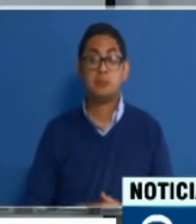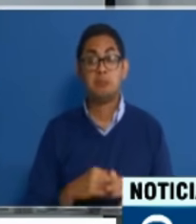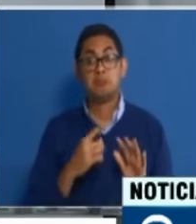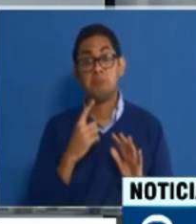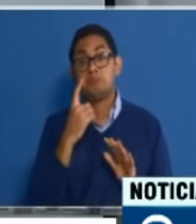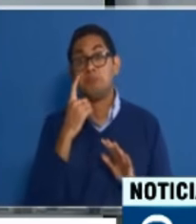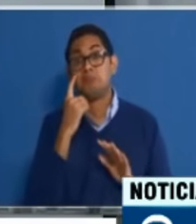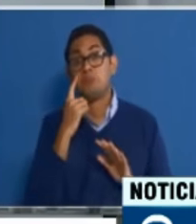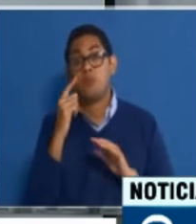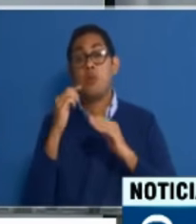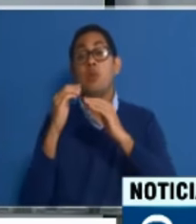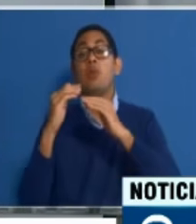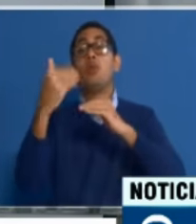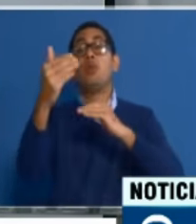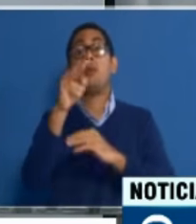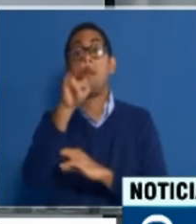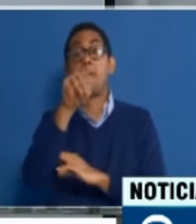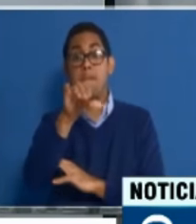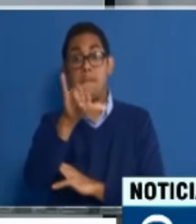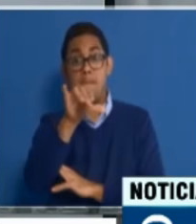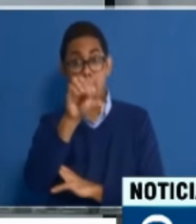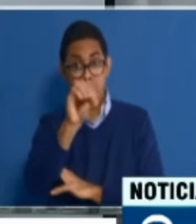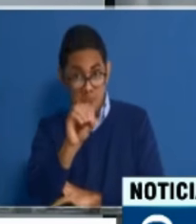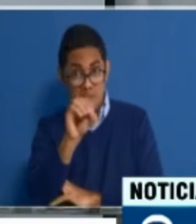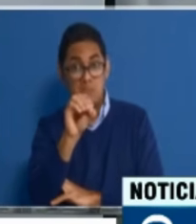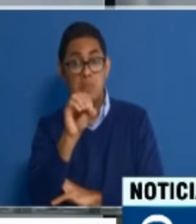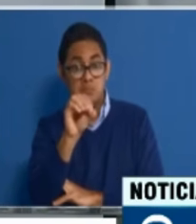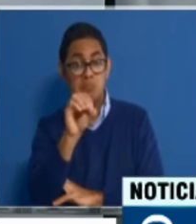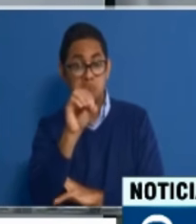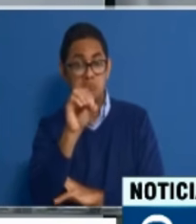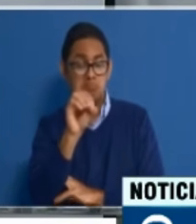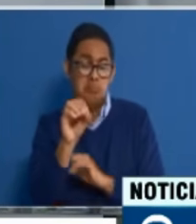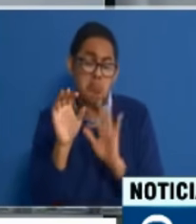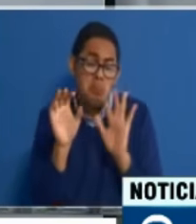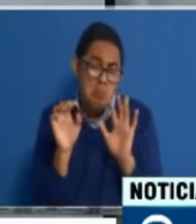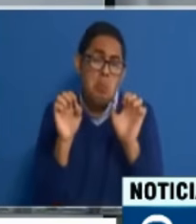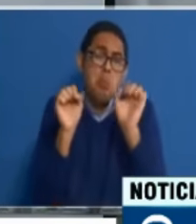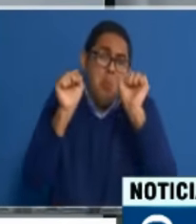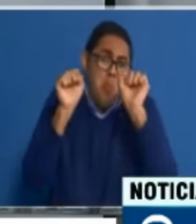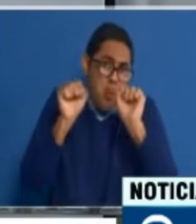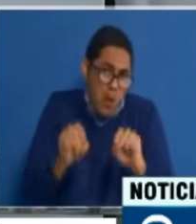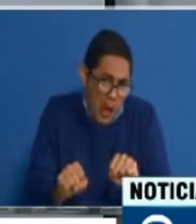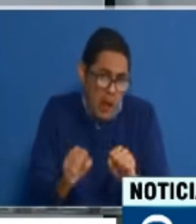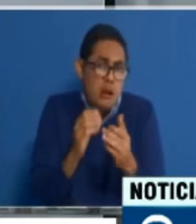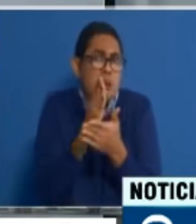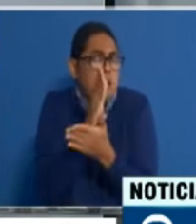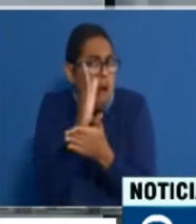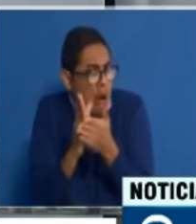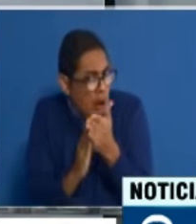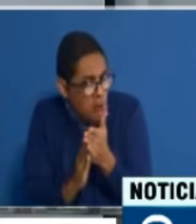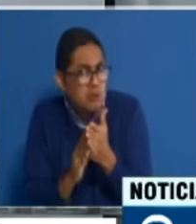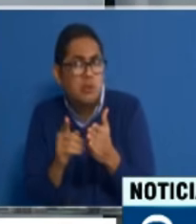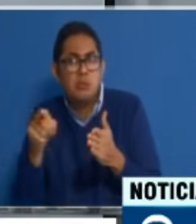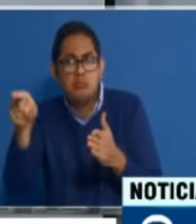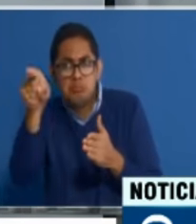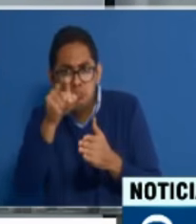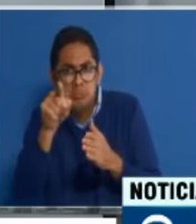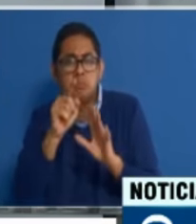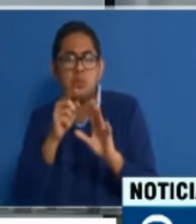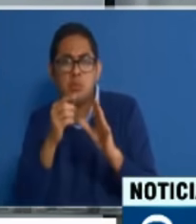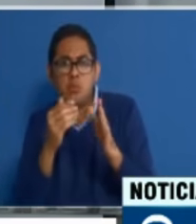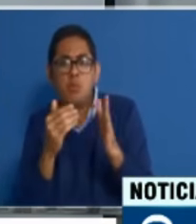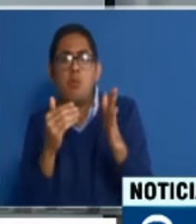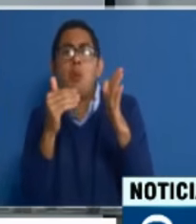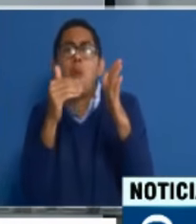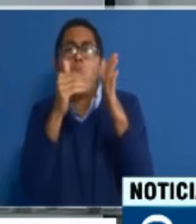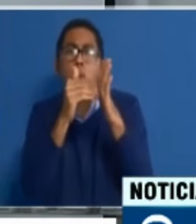para ver si en el mes de mayo ya podemos algunos sectores, cumpliendo protocolos